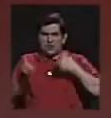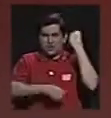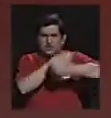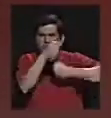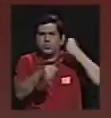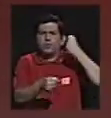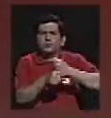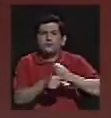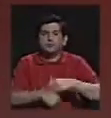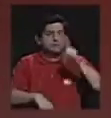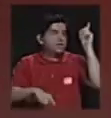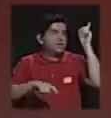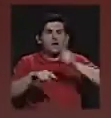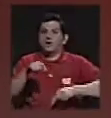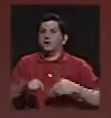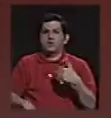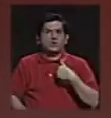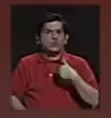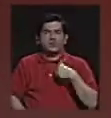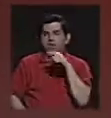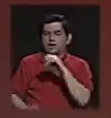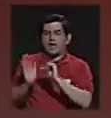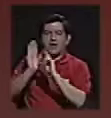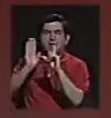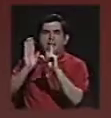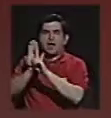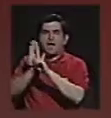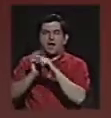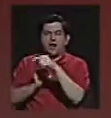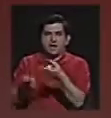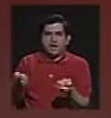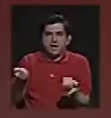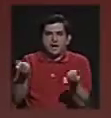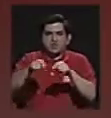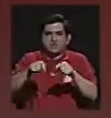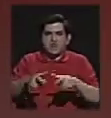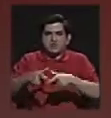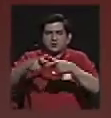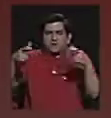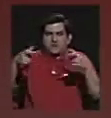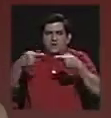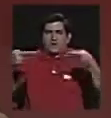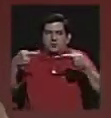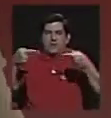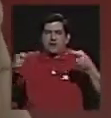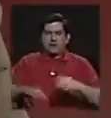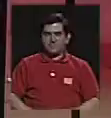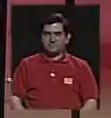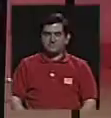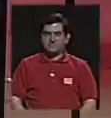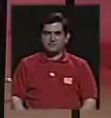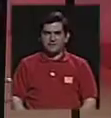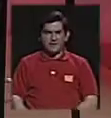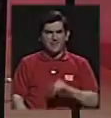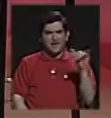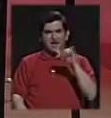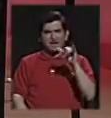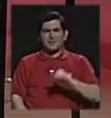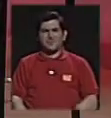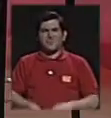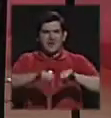años y no puede hacerlo porque tiene a la Asamblea Legislativa con una mayoría en contra, ¿verdad? Y además con